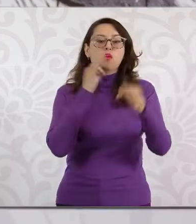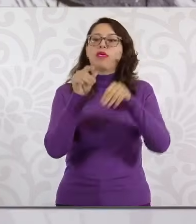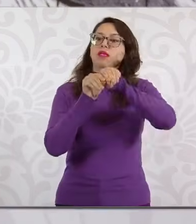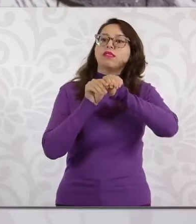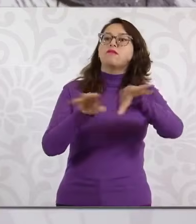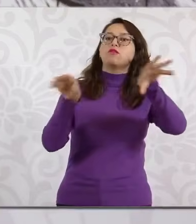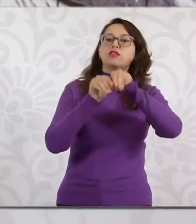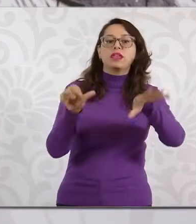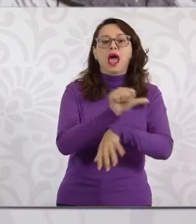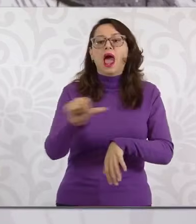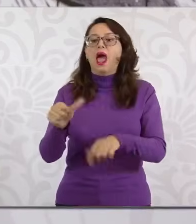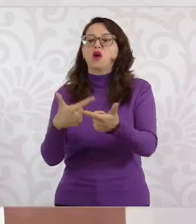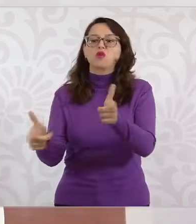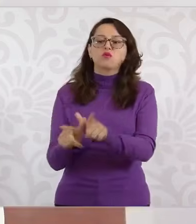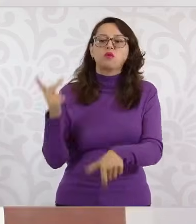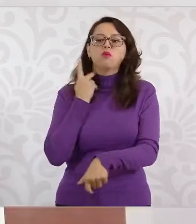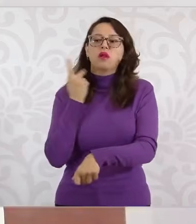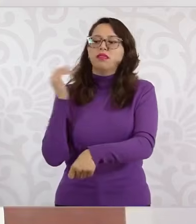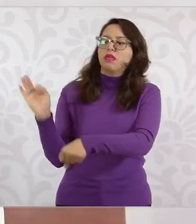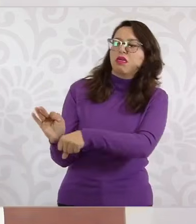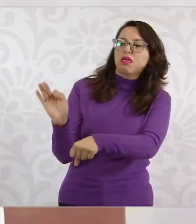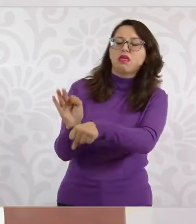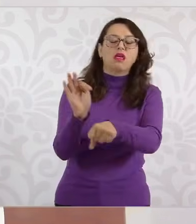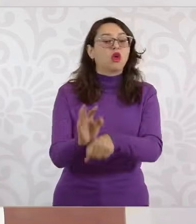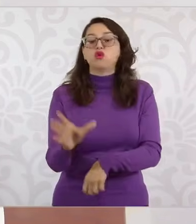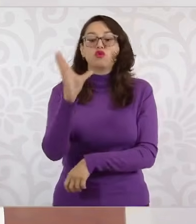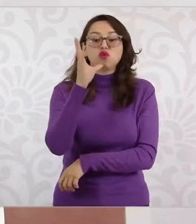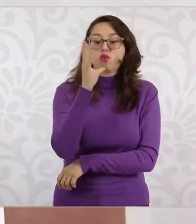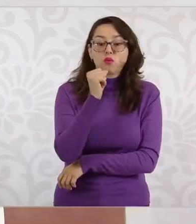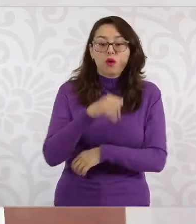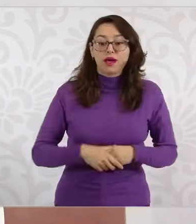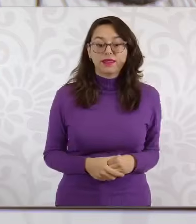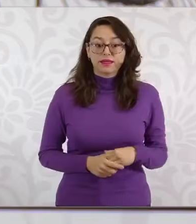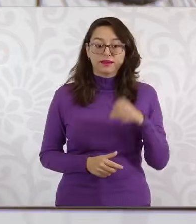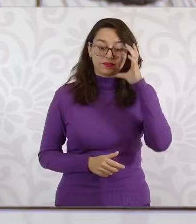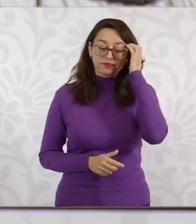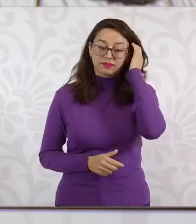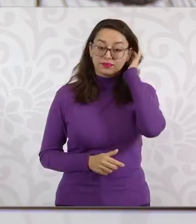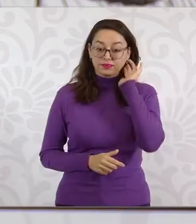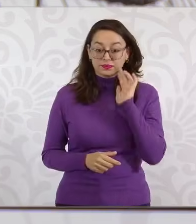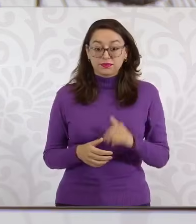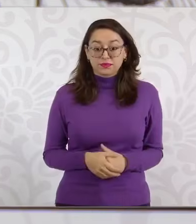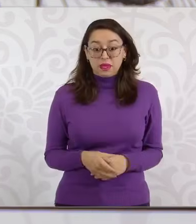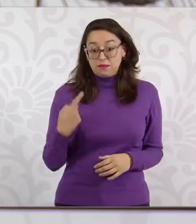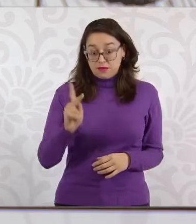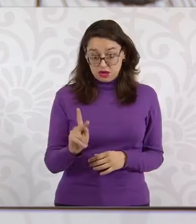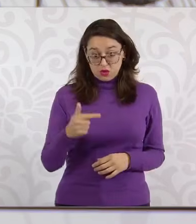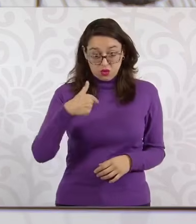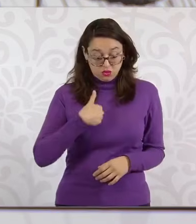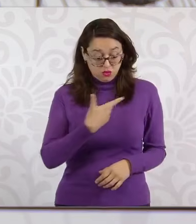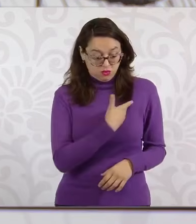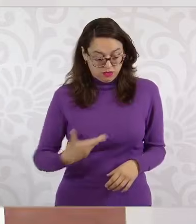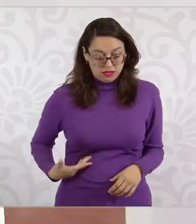político. En eso estamos totalmente de acuerdo. Pero si va a revocación de mandato, pues si en la mañanera yo digo: